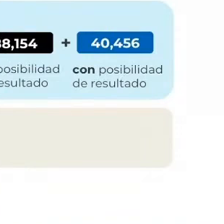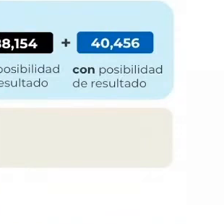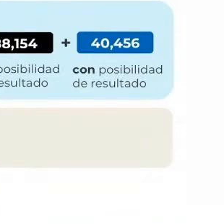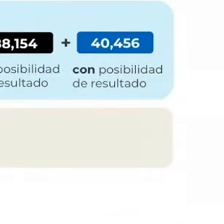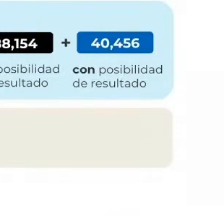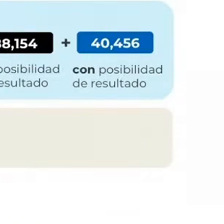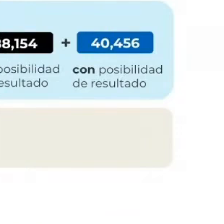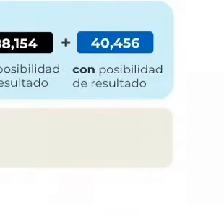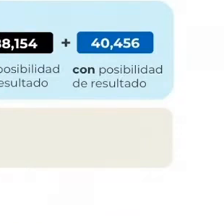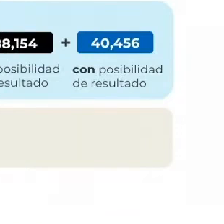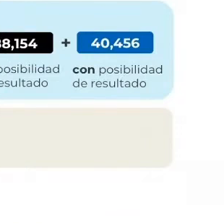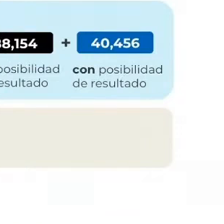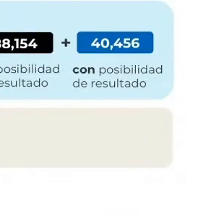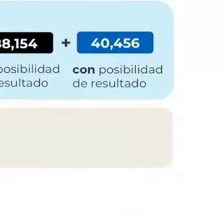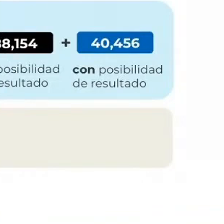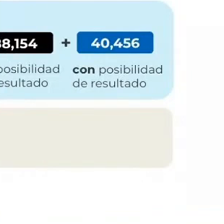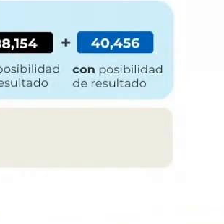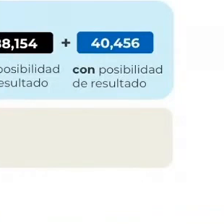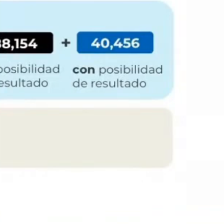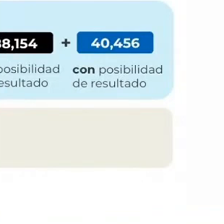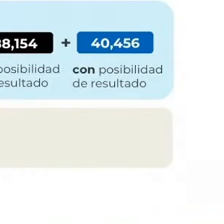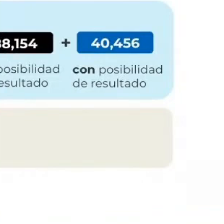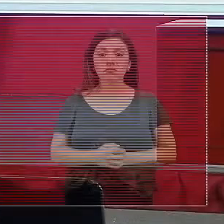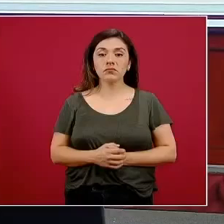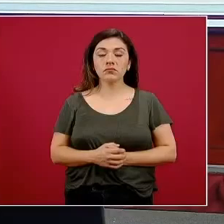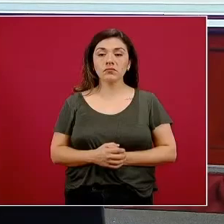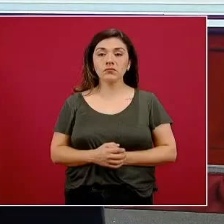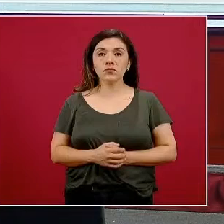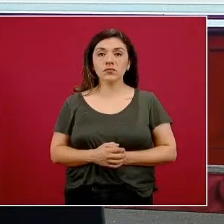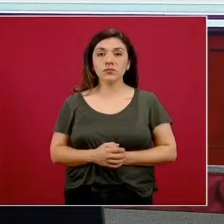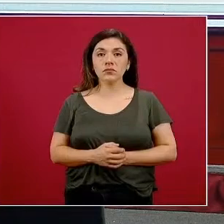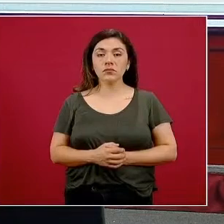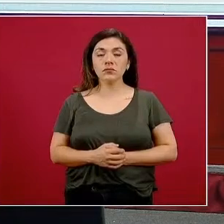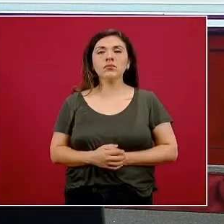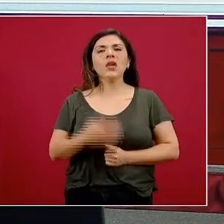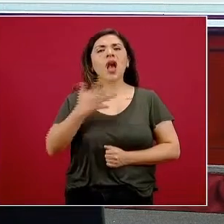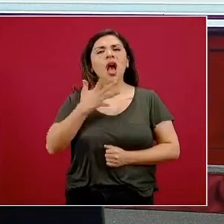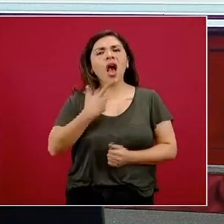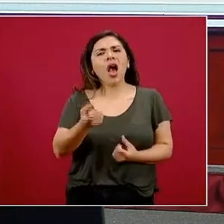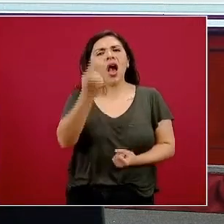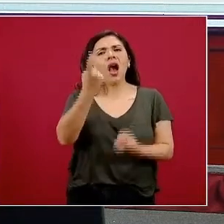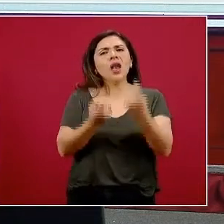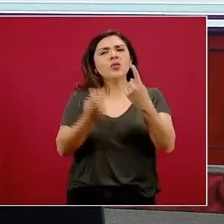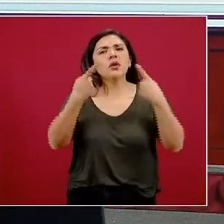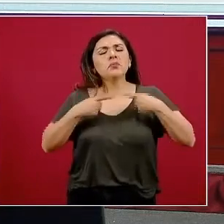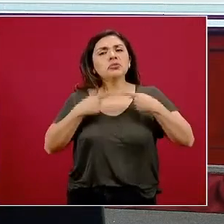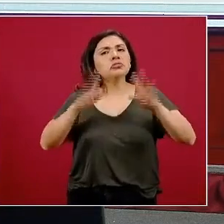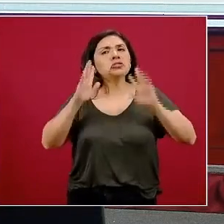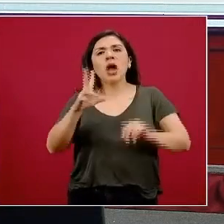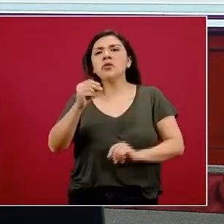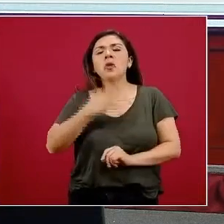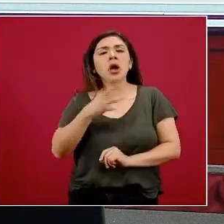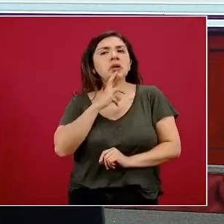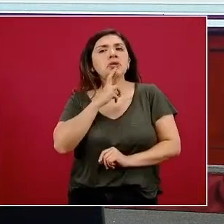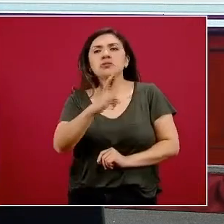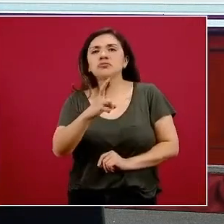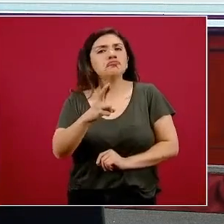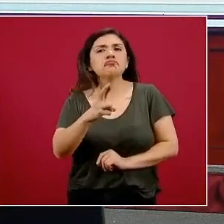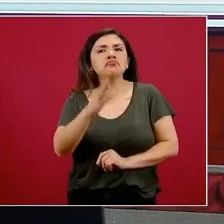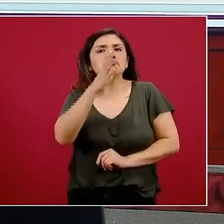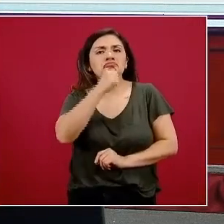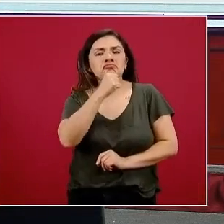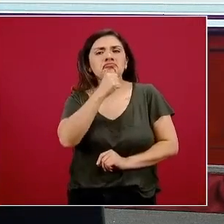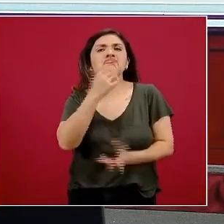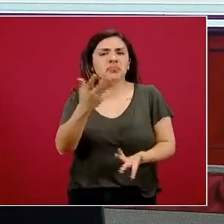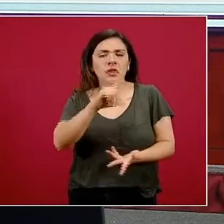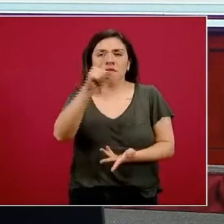habría casos o personas que ya no tendrían la posibilidad de un resultado. Entonces ahora los separamos. Los que estaban en el color naranja, que